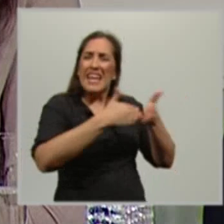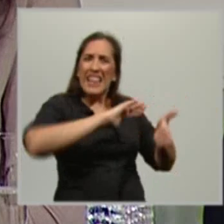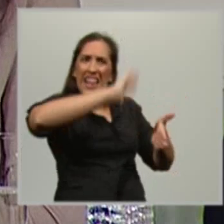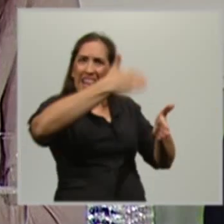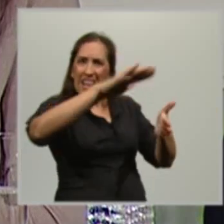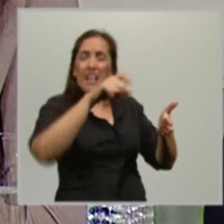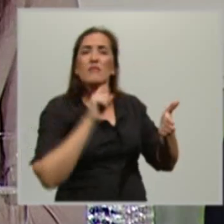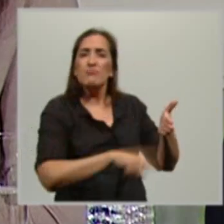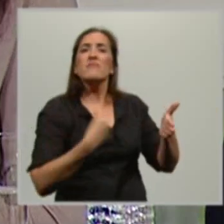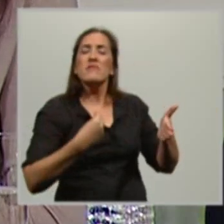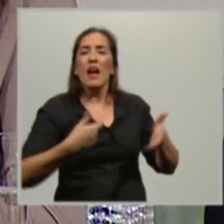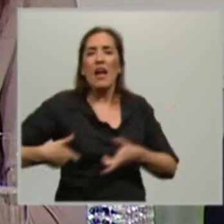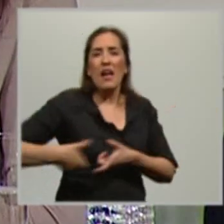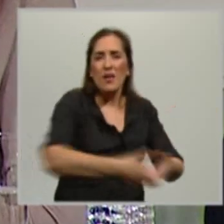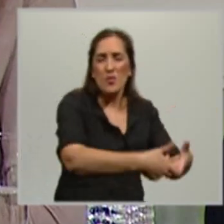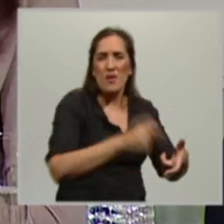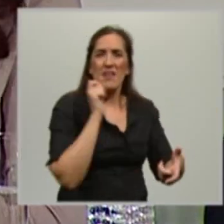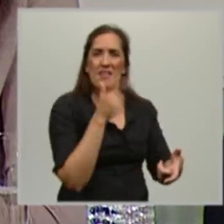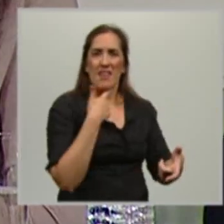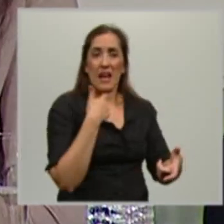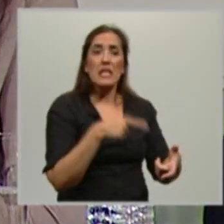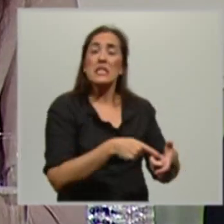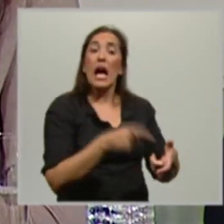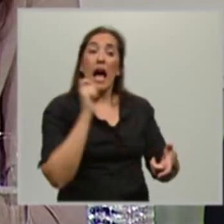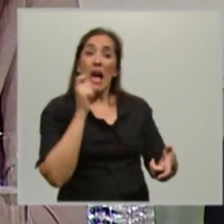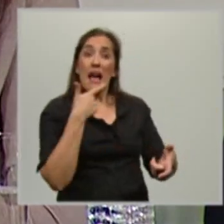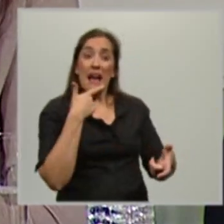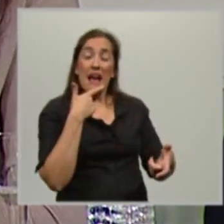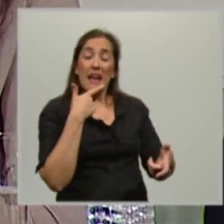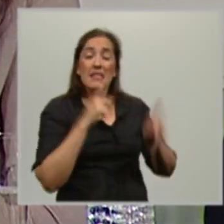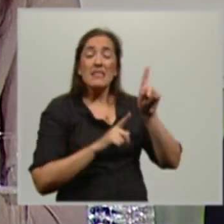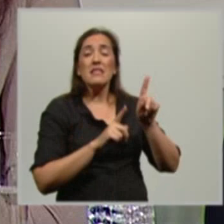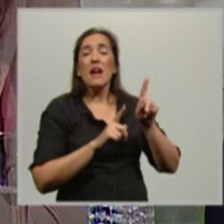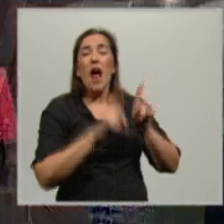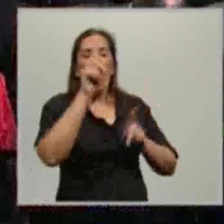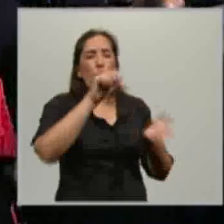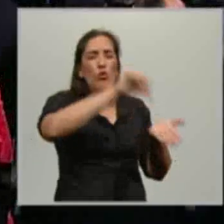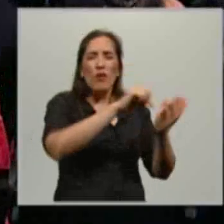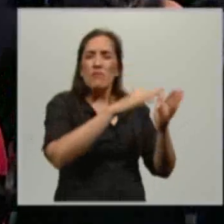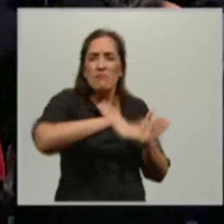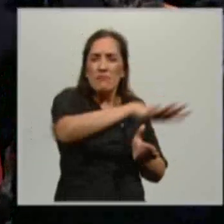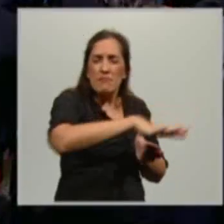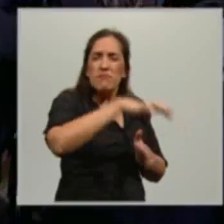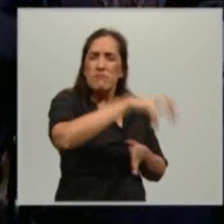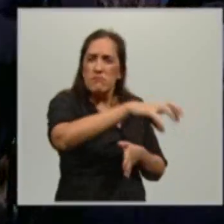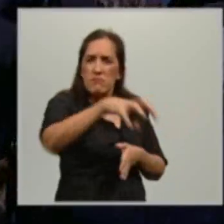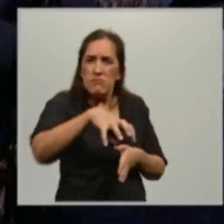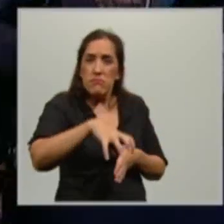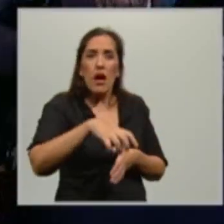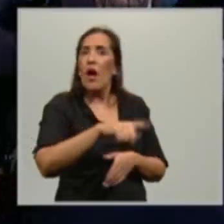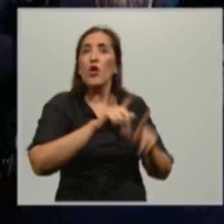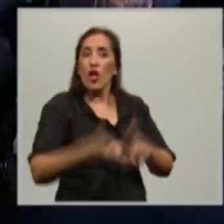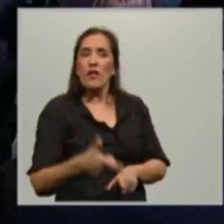Chubut, donde teniendo gas, las ciertas localidades cordilleranas no